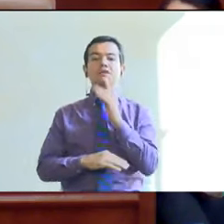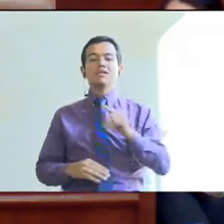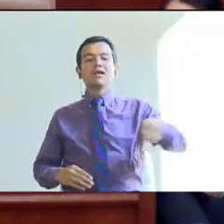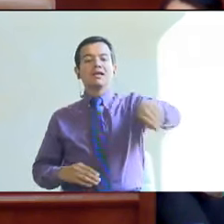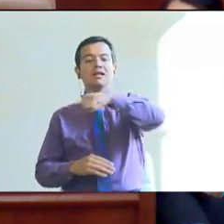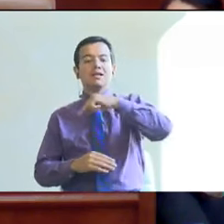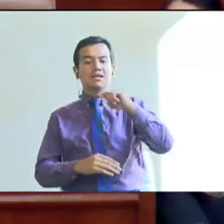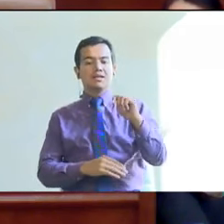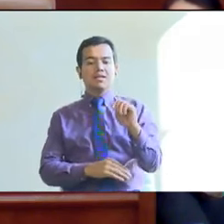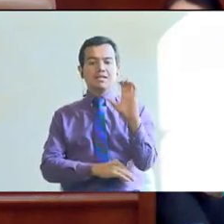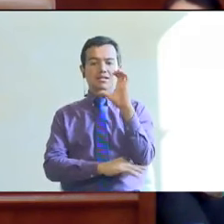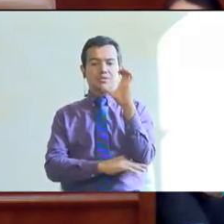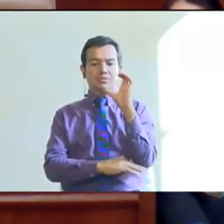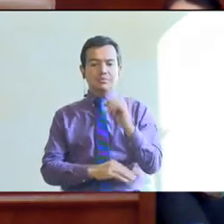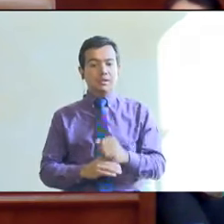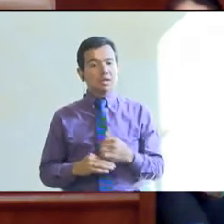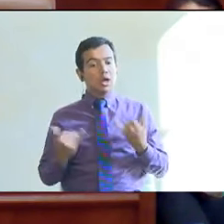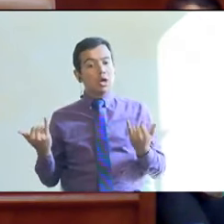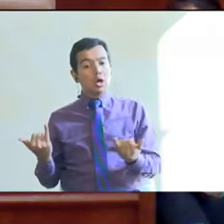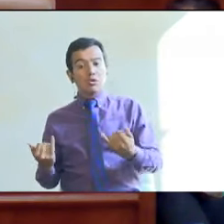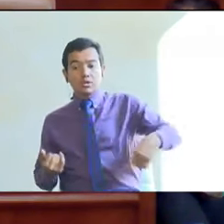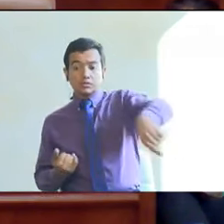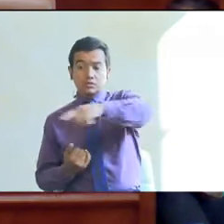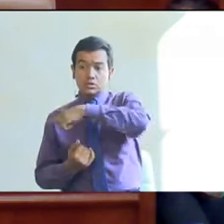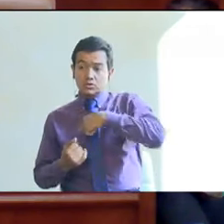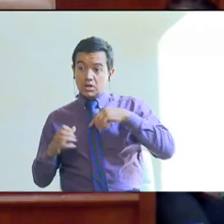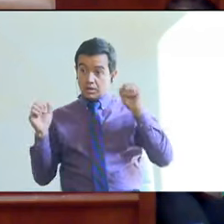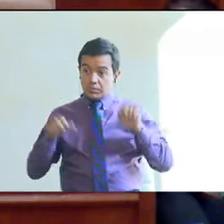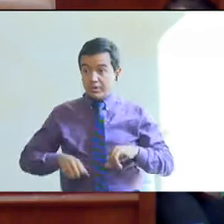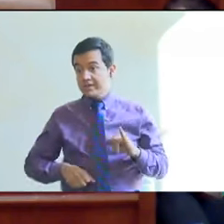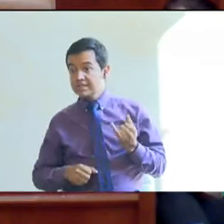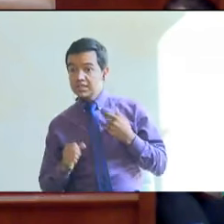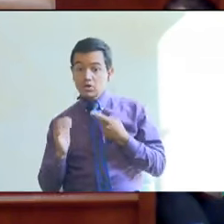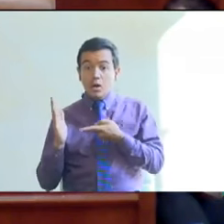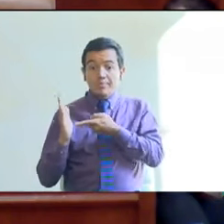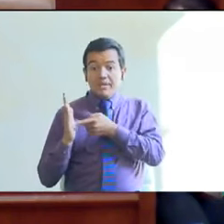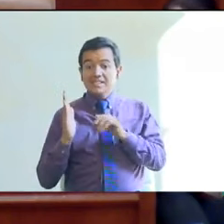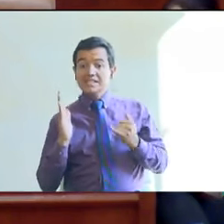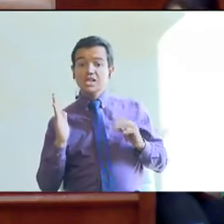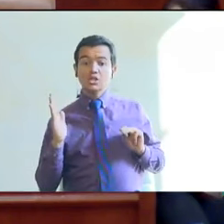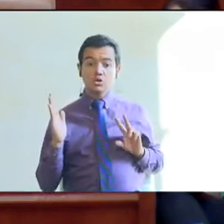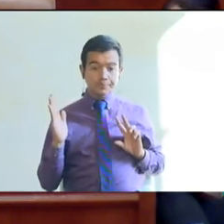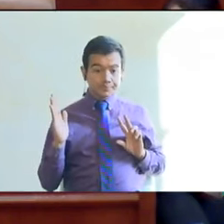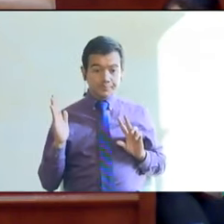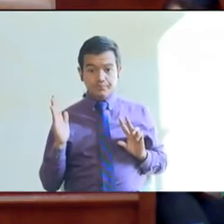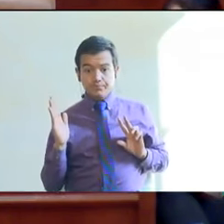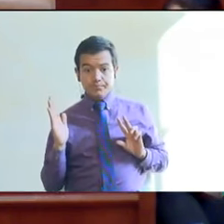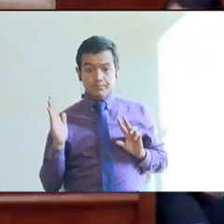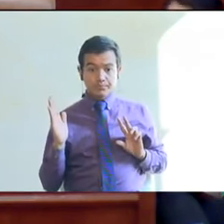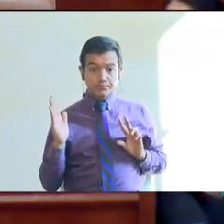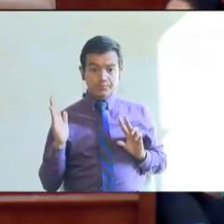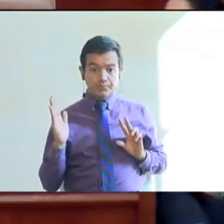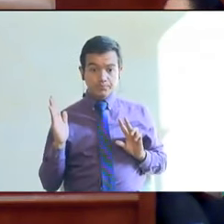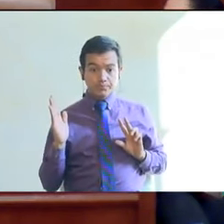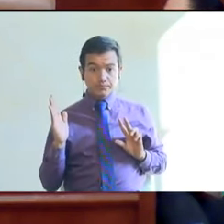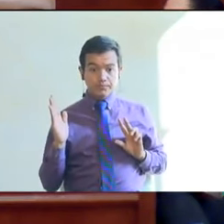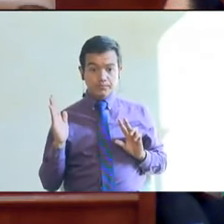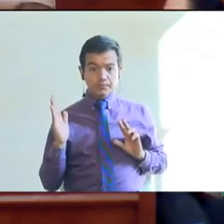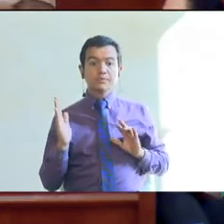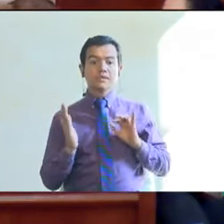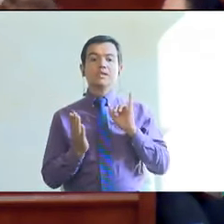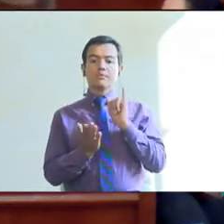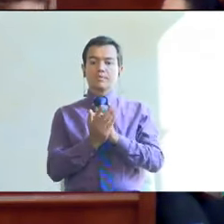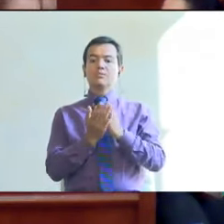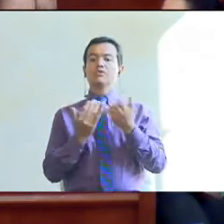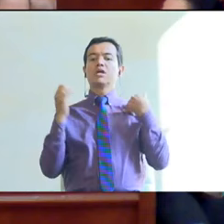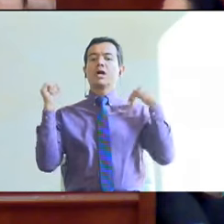del articulado aprueba la plenaria el articulado tal como viene como viene la ponencia ha